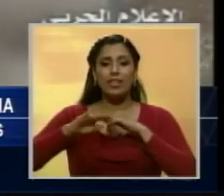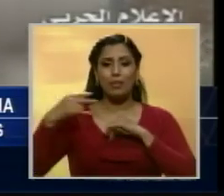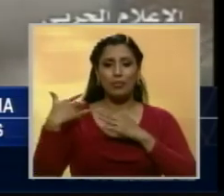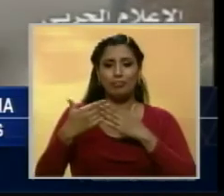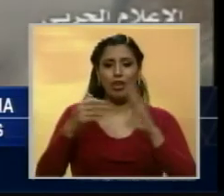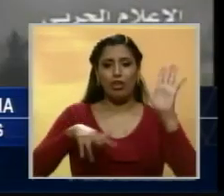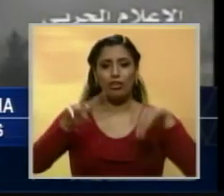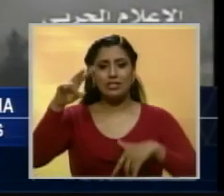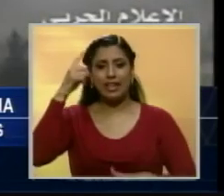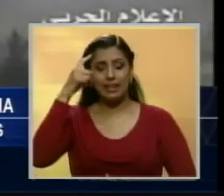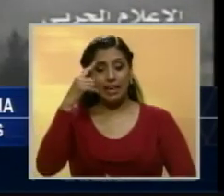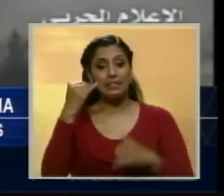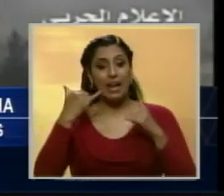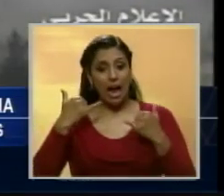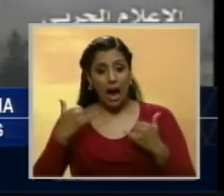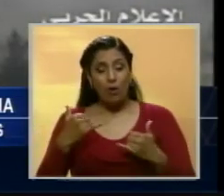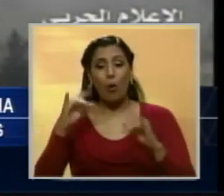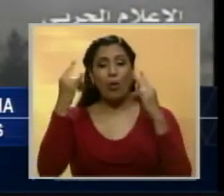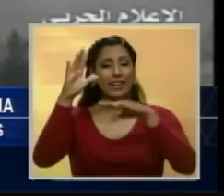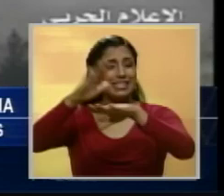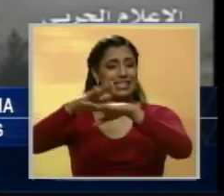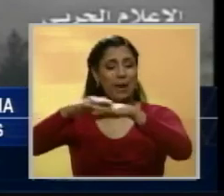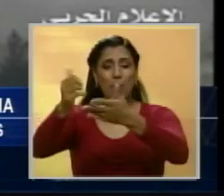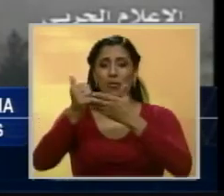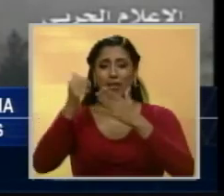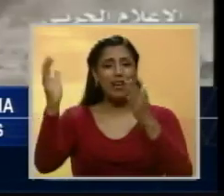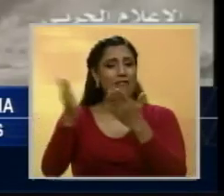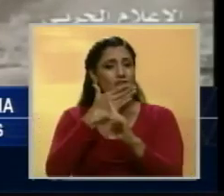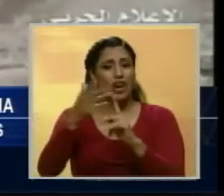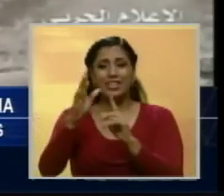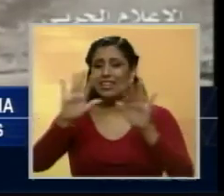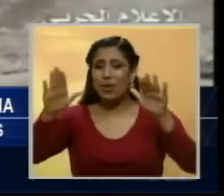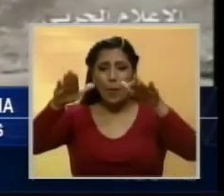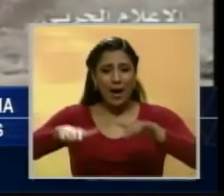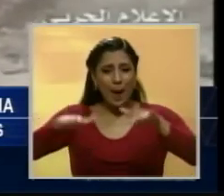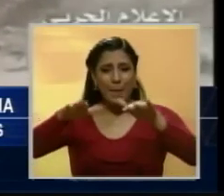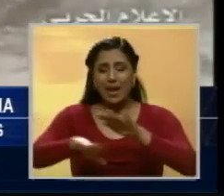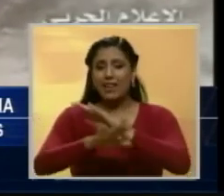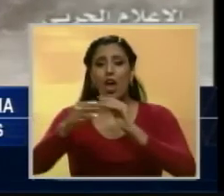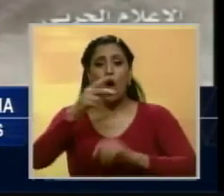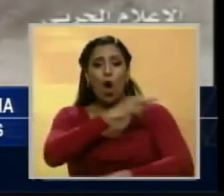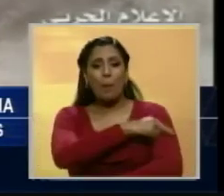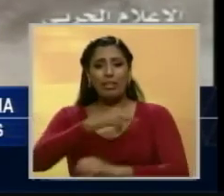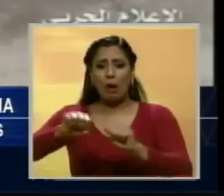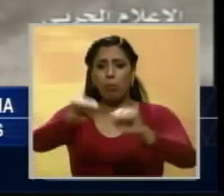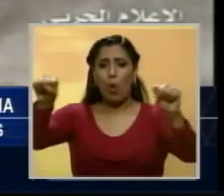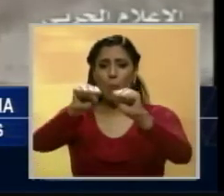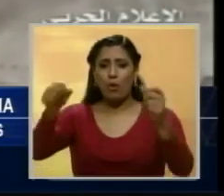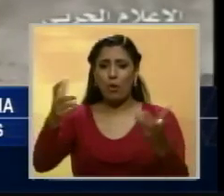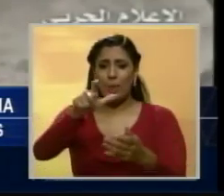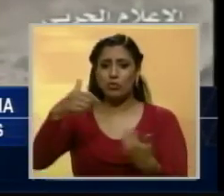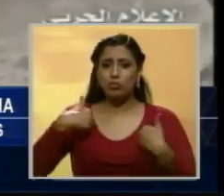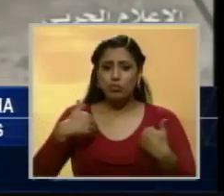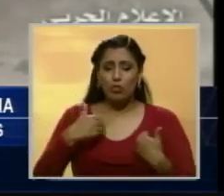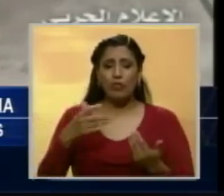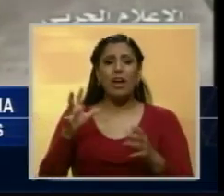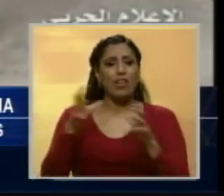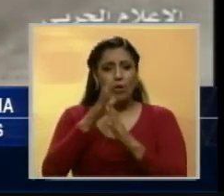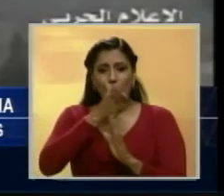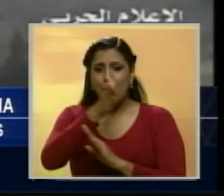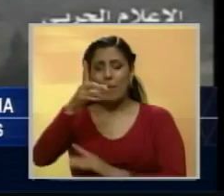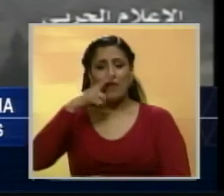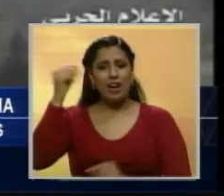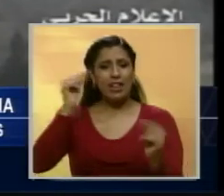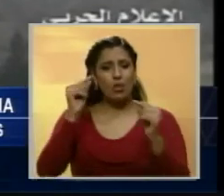La comunidad internacional hizo un llamado urgente a que cese la violencia y los ataques a hospitales en la ciudad y precisaron que se reunirán en Francia